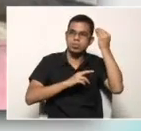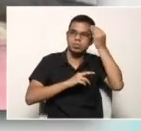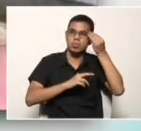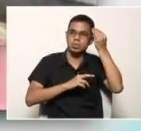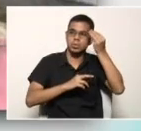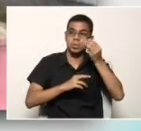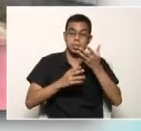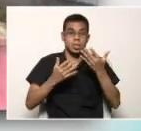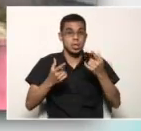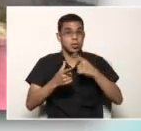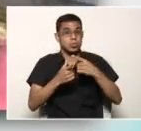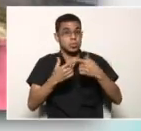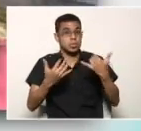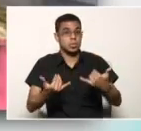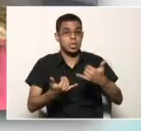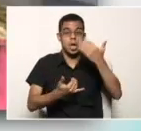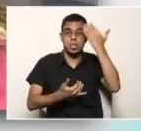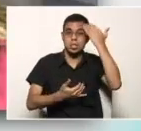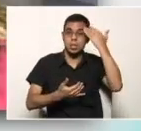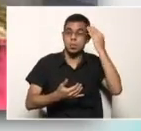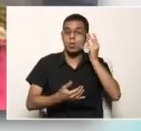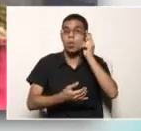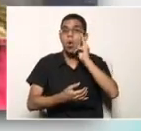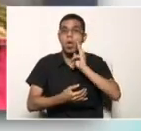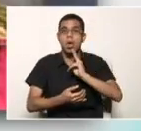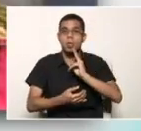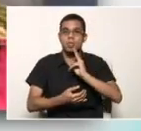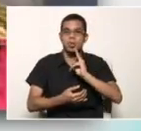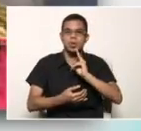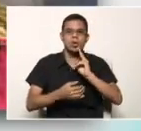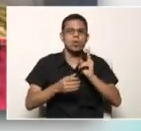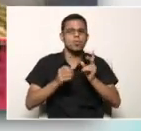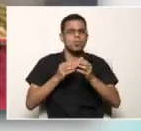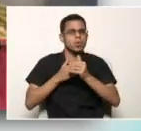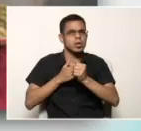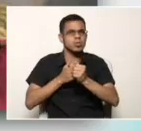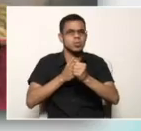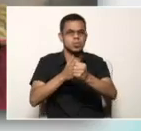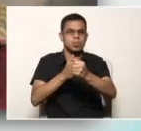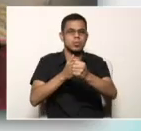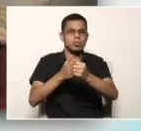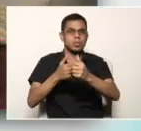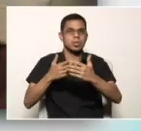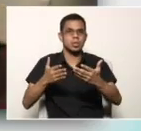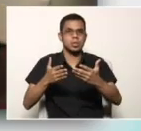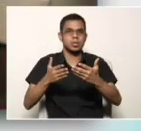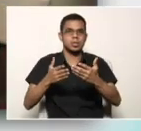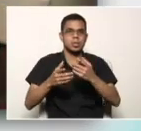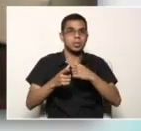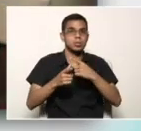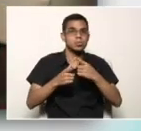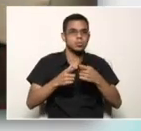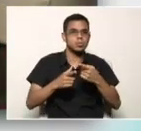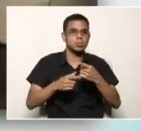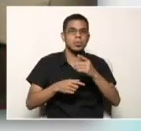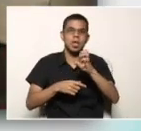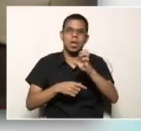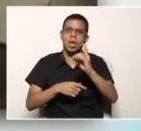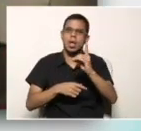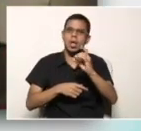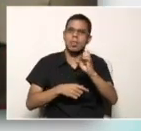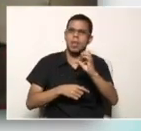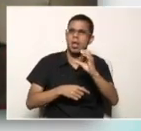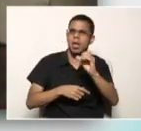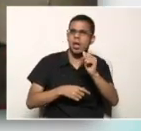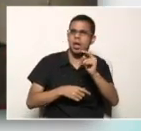Simón Bolívar, nuestro guía, orientador, conductor perpetuo. Entonces, ¿qué es un edecán? Una edecana es